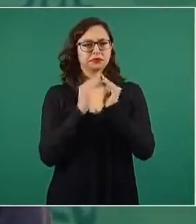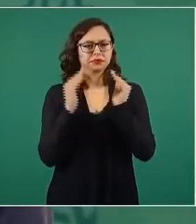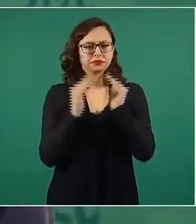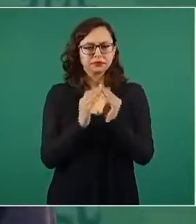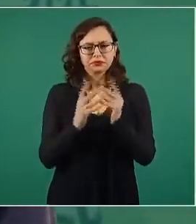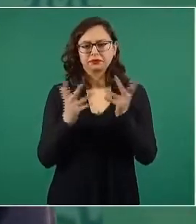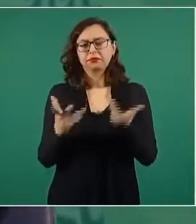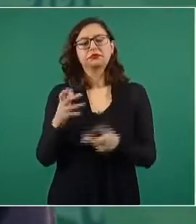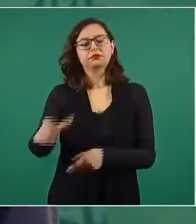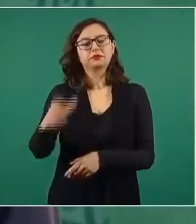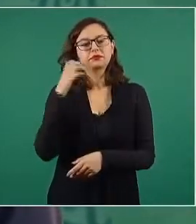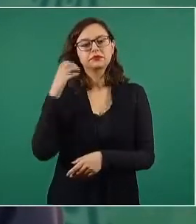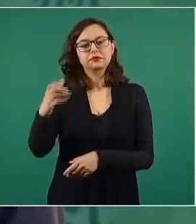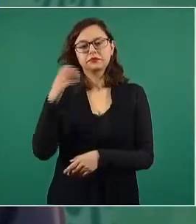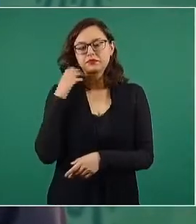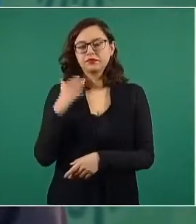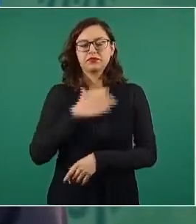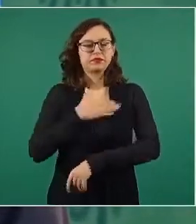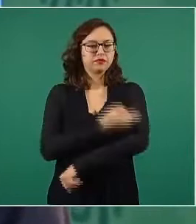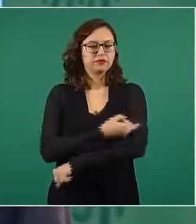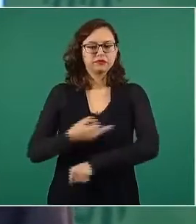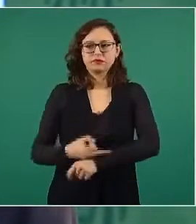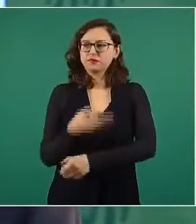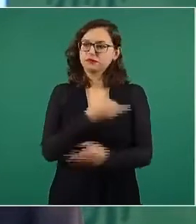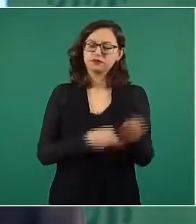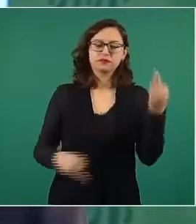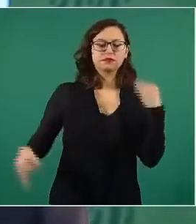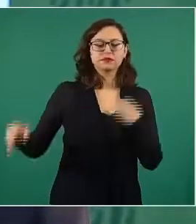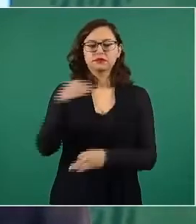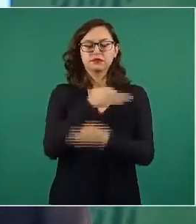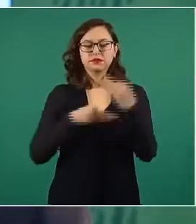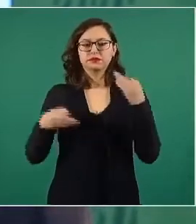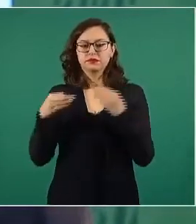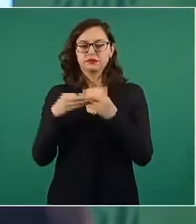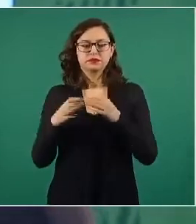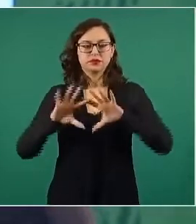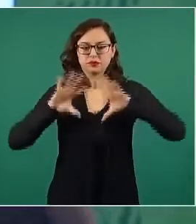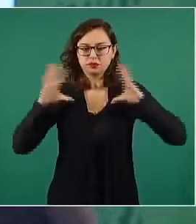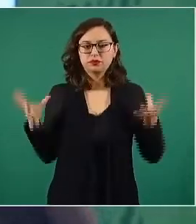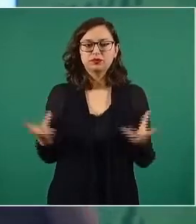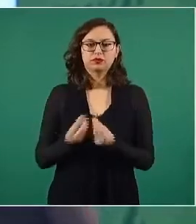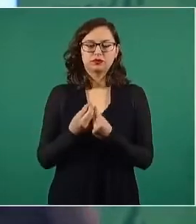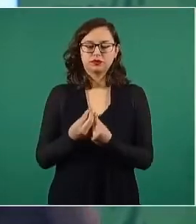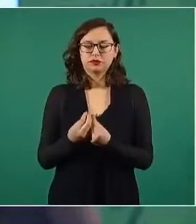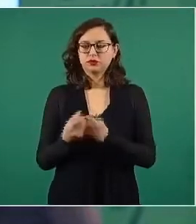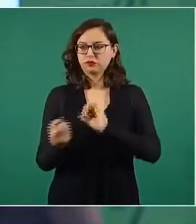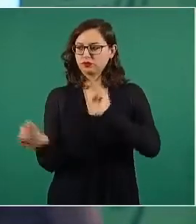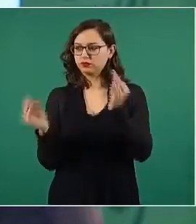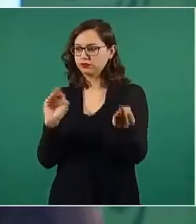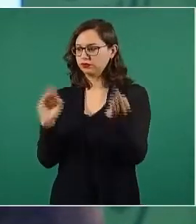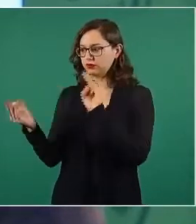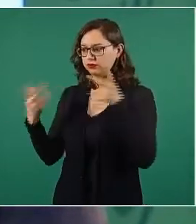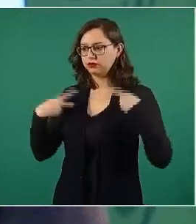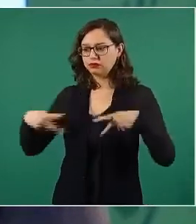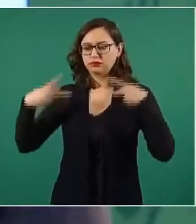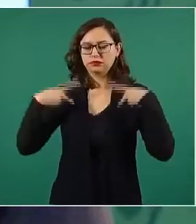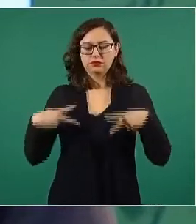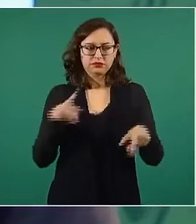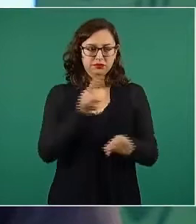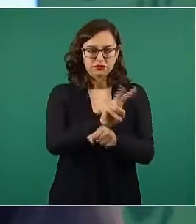por los teléfonos, a toda la familia, a todo el círculo cercano.